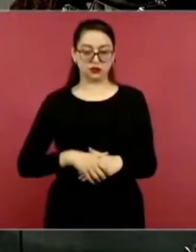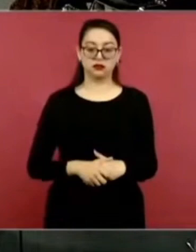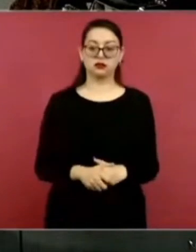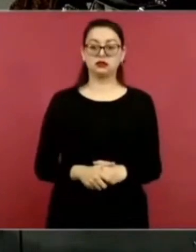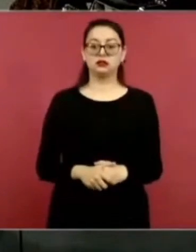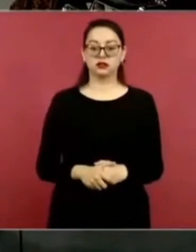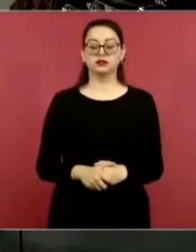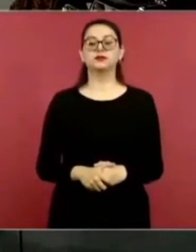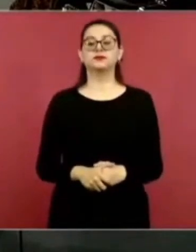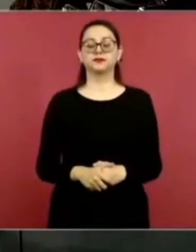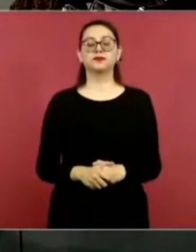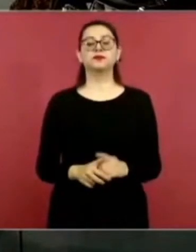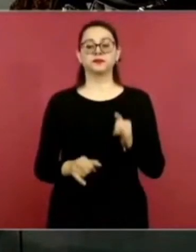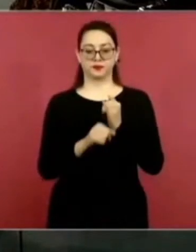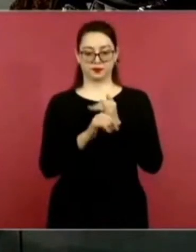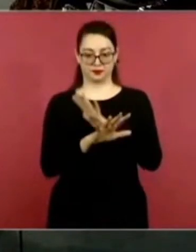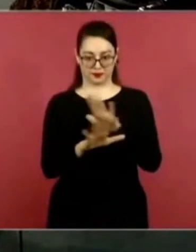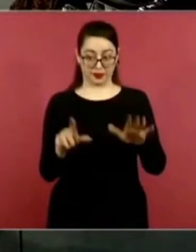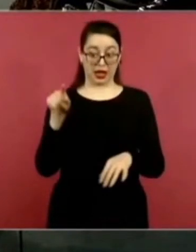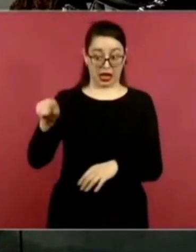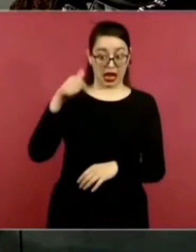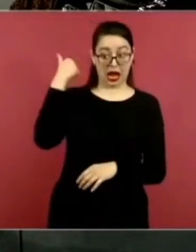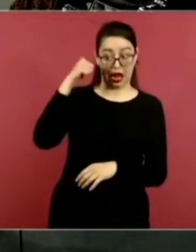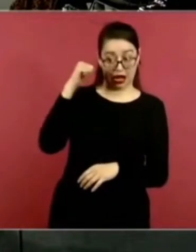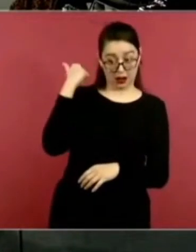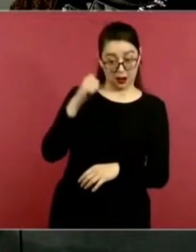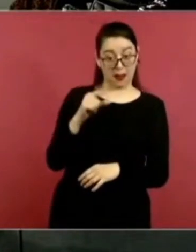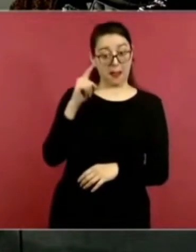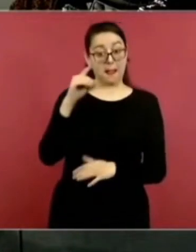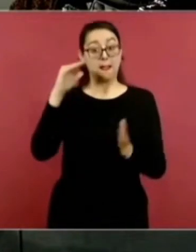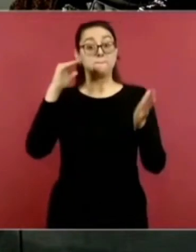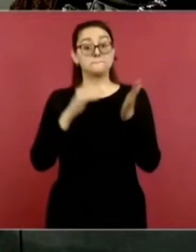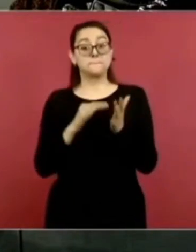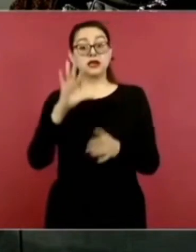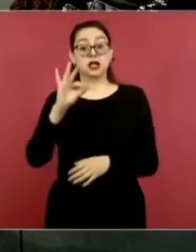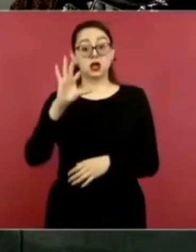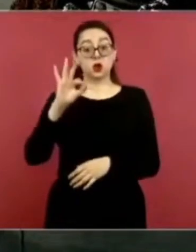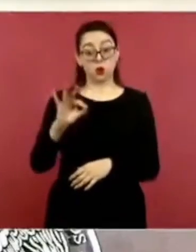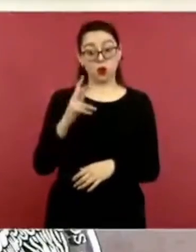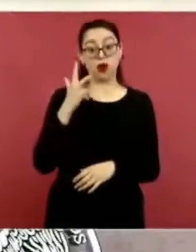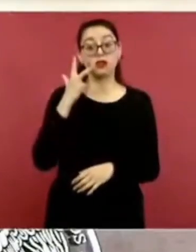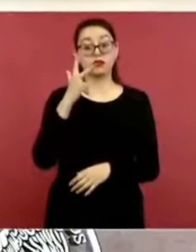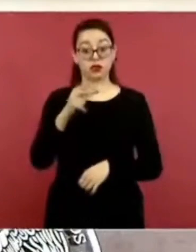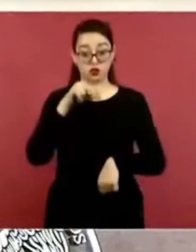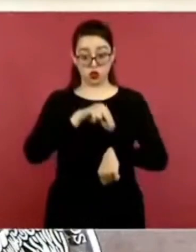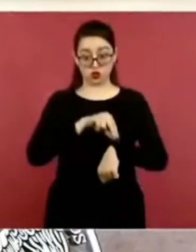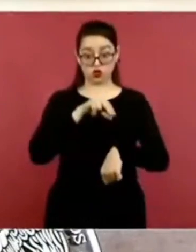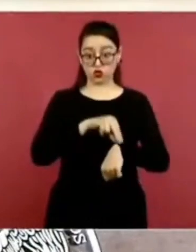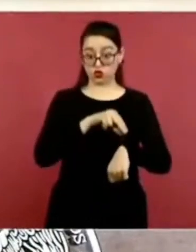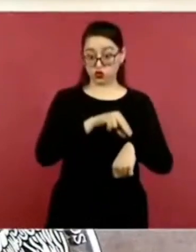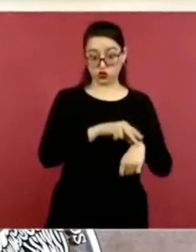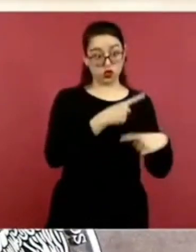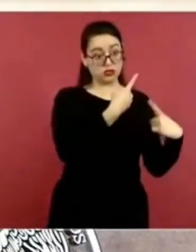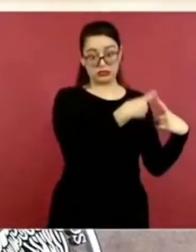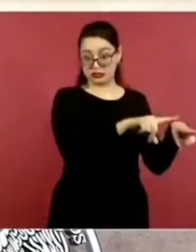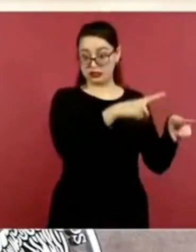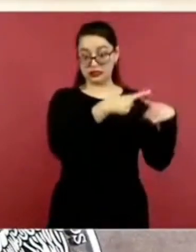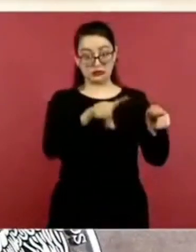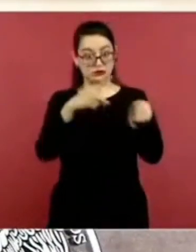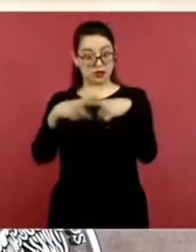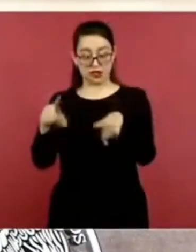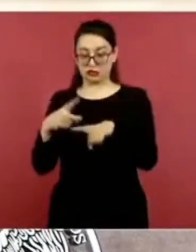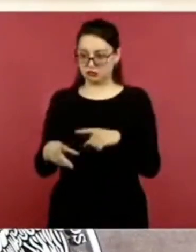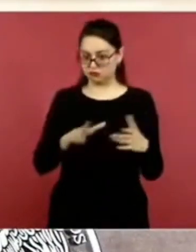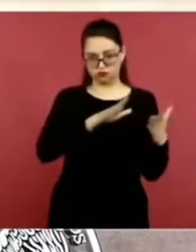A ver, el informe es el siguiente. Han llegado a Acapulco 1,048 profesionales de la salud de todas las instituciones